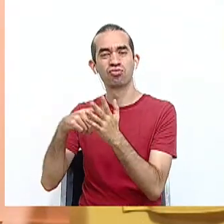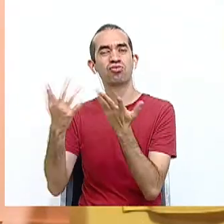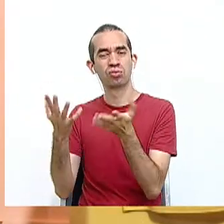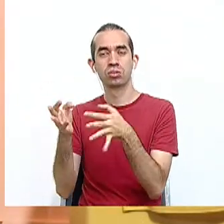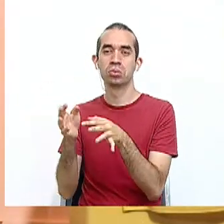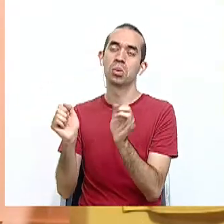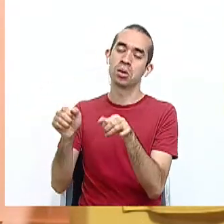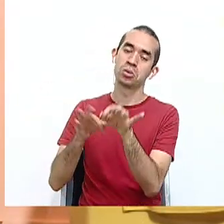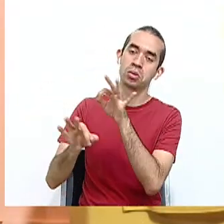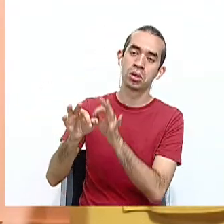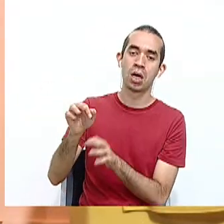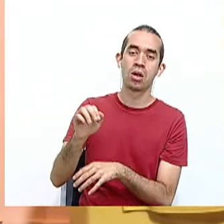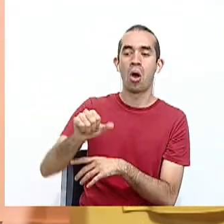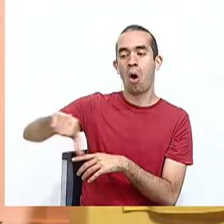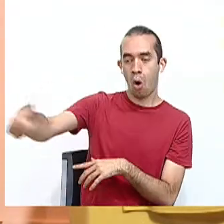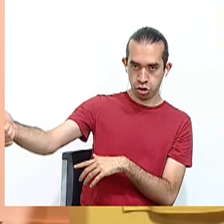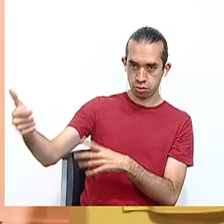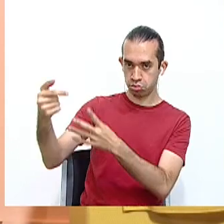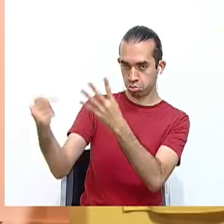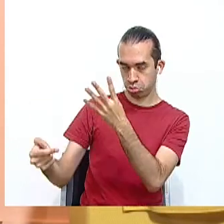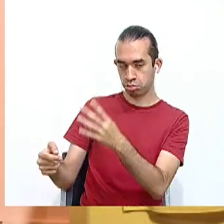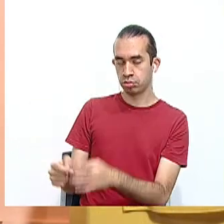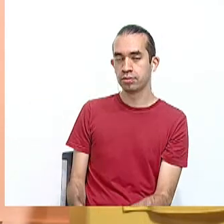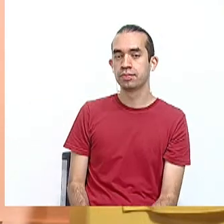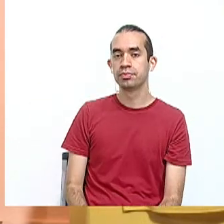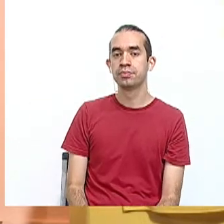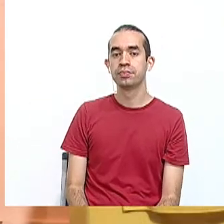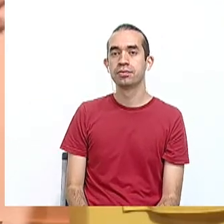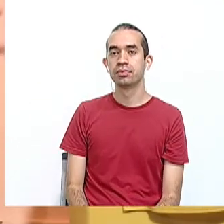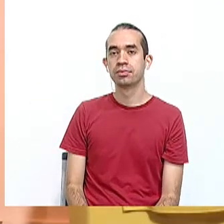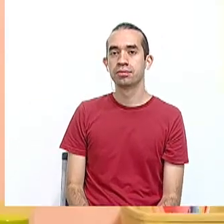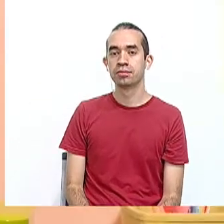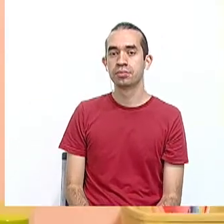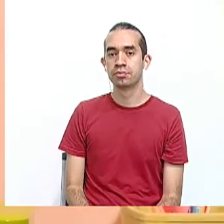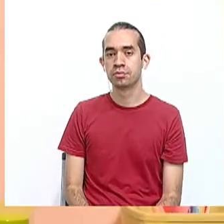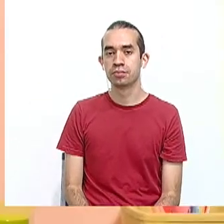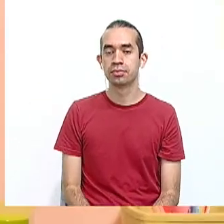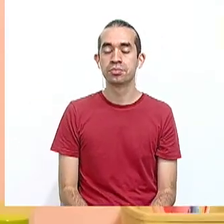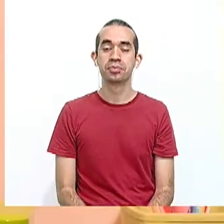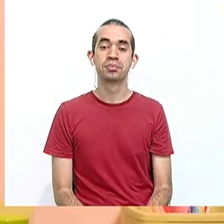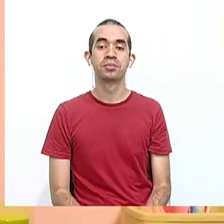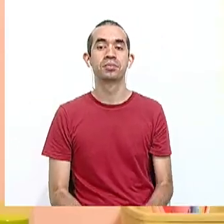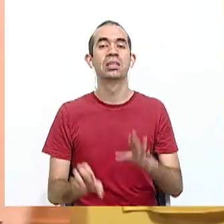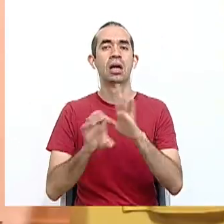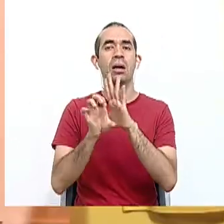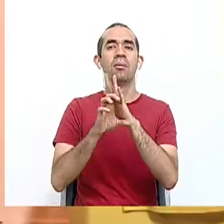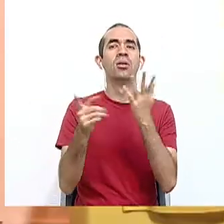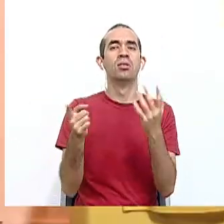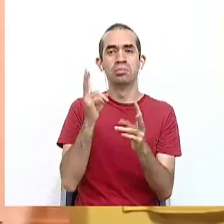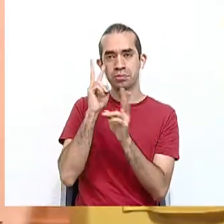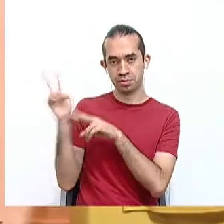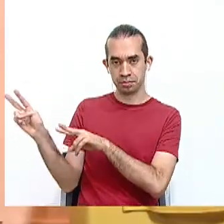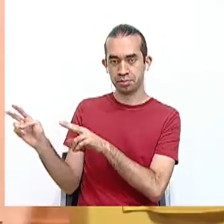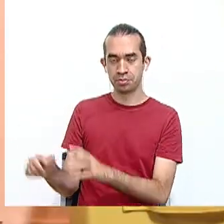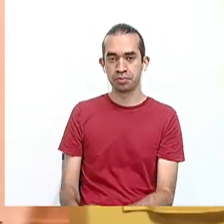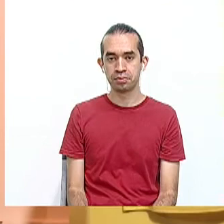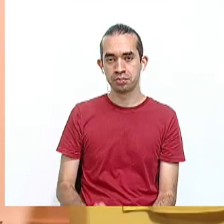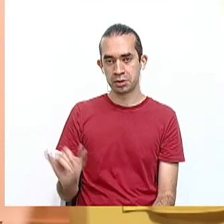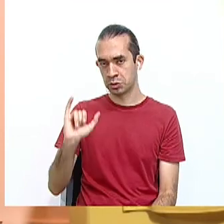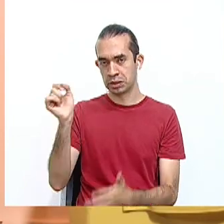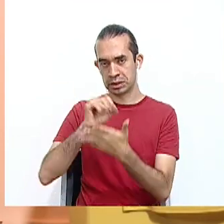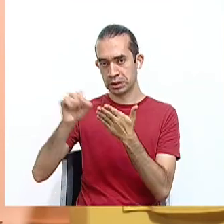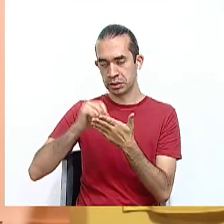por el otro, la otra, los otros, las otras o lo otro. El ejemplo entonces quedaría así: lo difícil ha